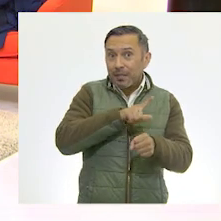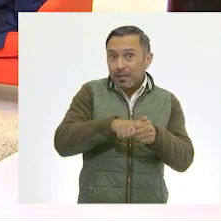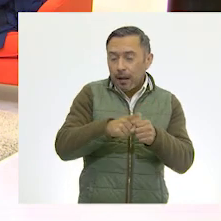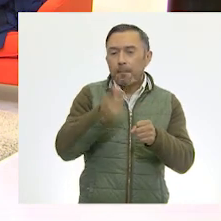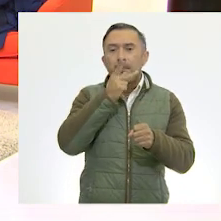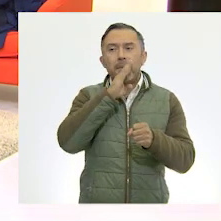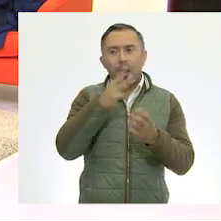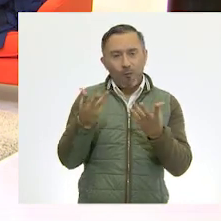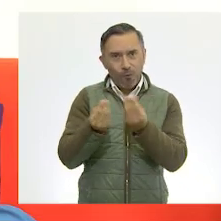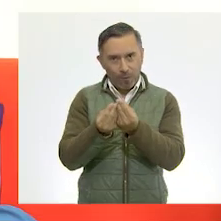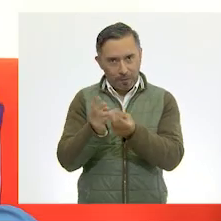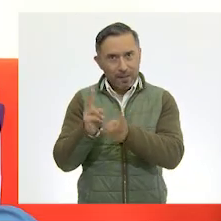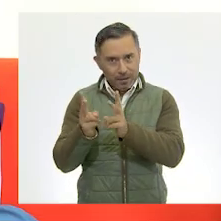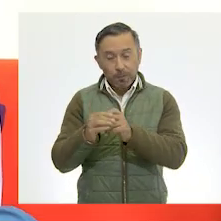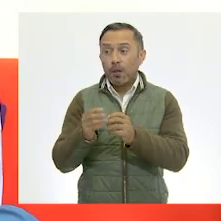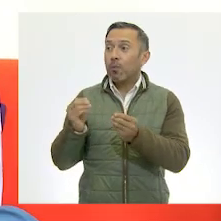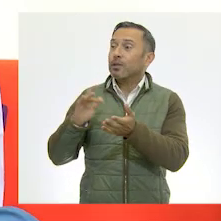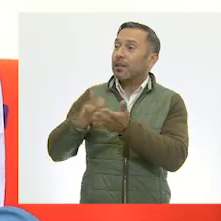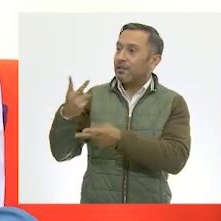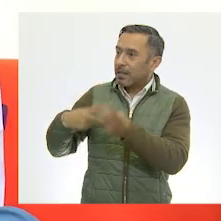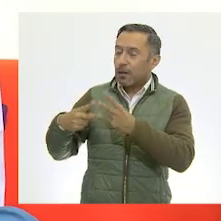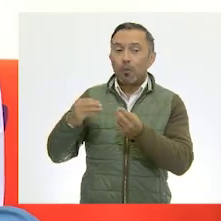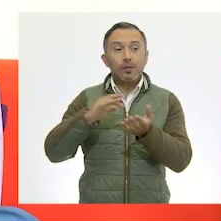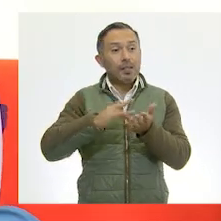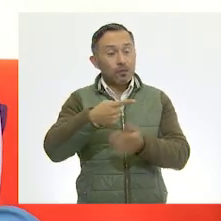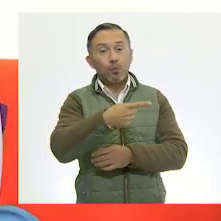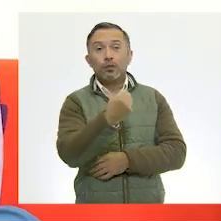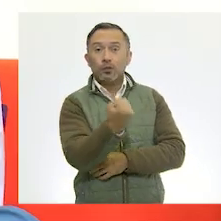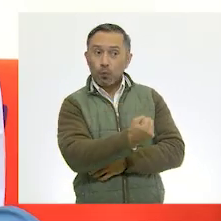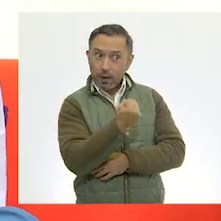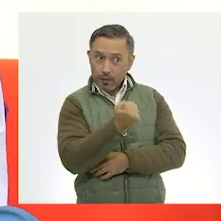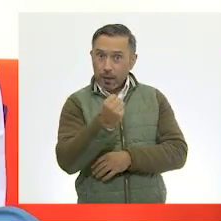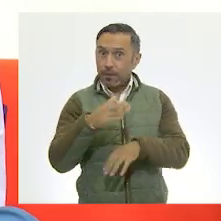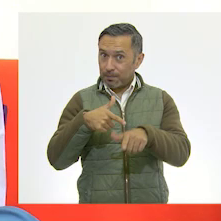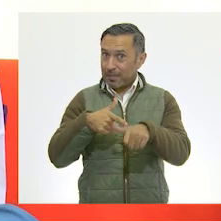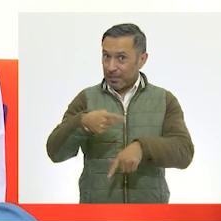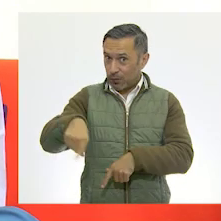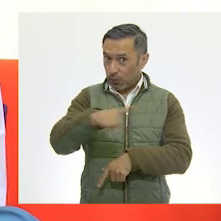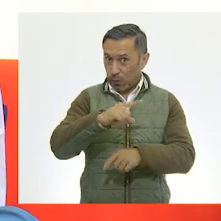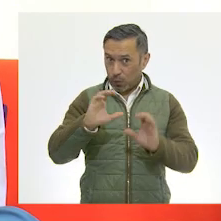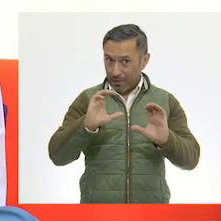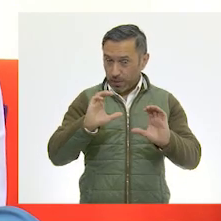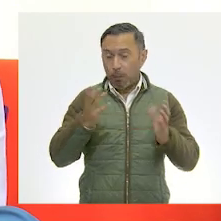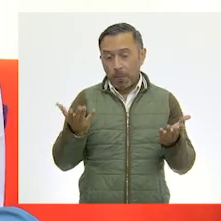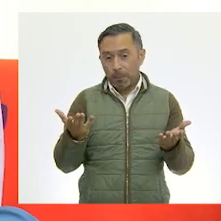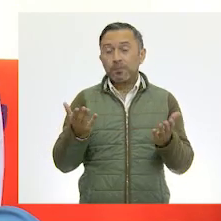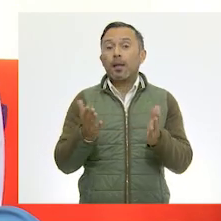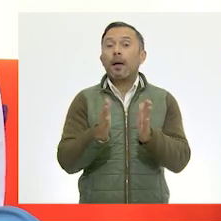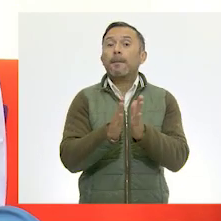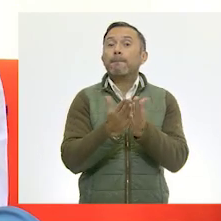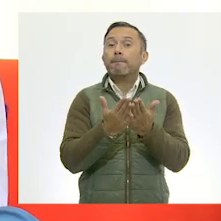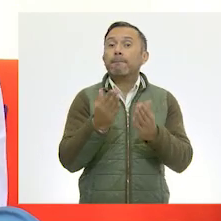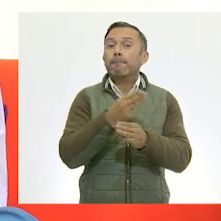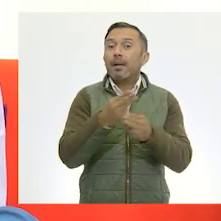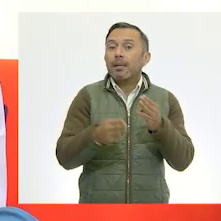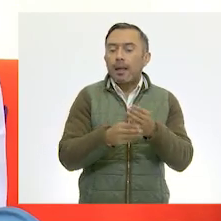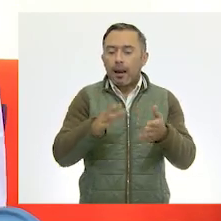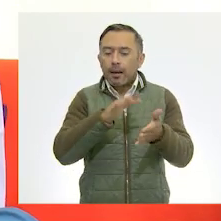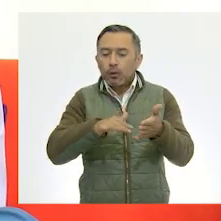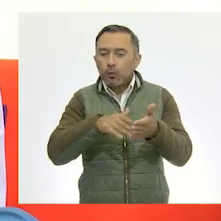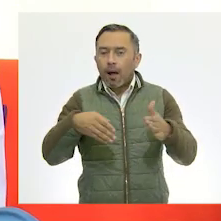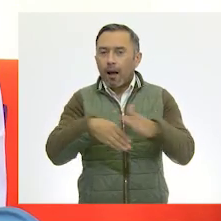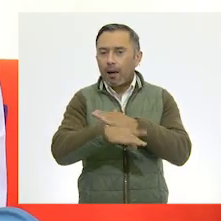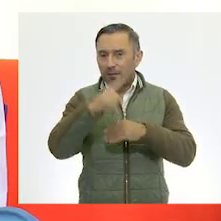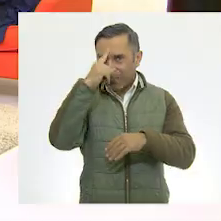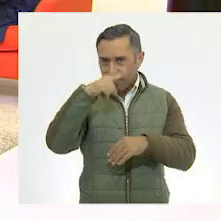gracias a ti también. Muchísimas gracias, Adriana, muchísima suerte, síganse cuidando y bueno, busquen materiales de lectura fácil en la web que seguro les va a parecer